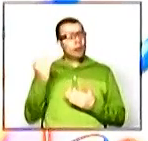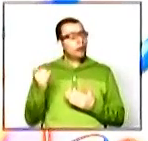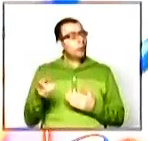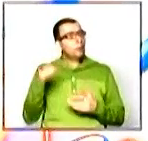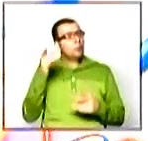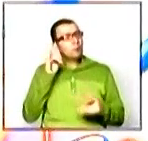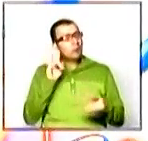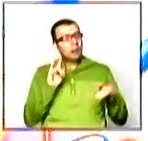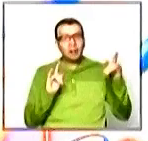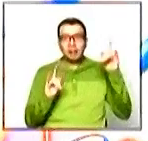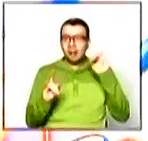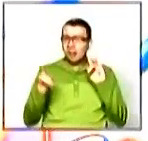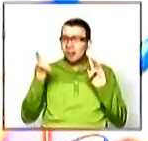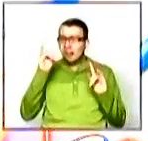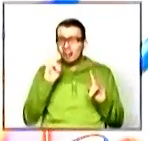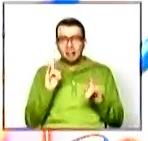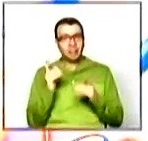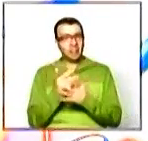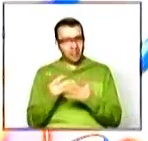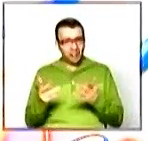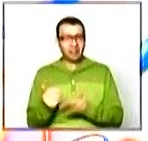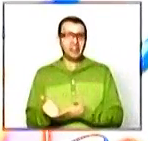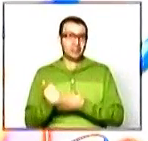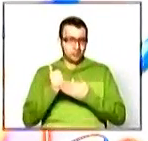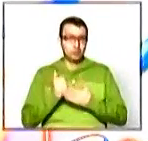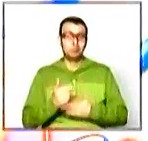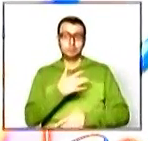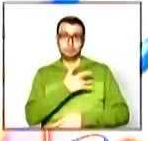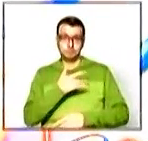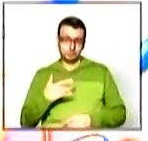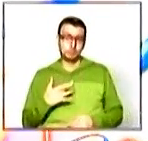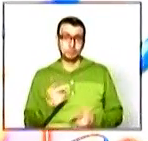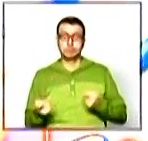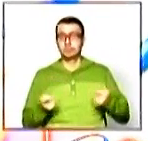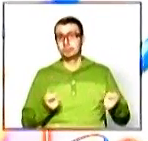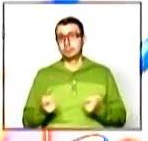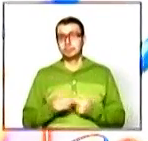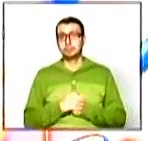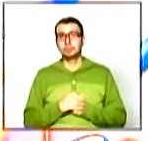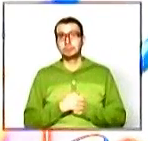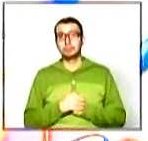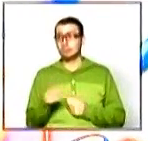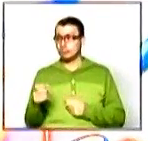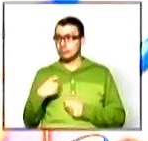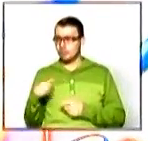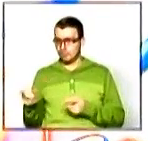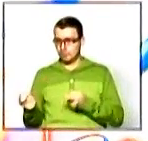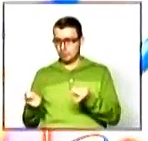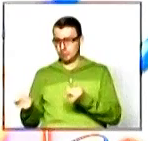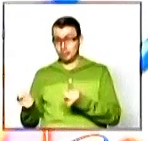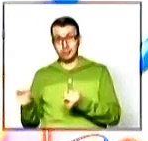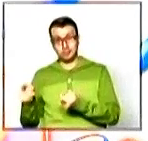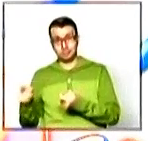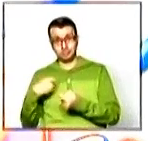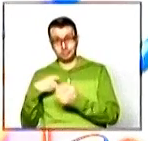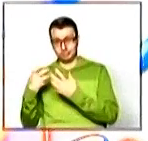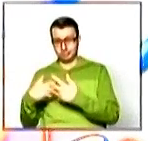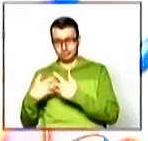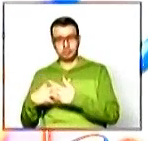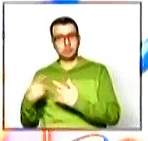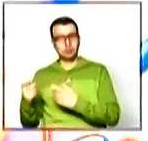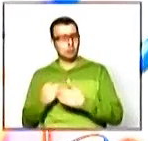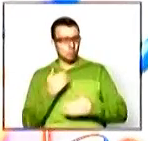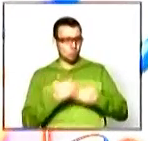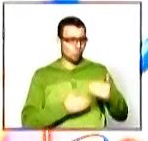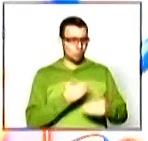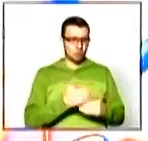de todas estas terapias y de los equipos que ustedes utilizan, el proceso de la energía